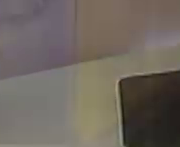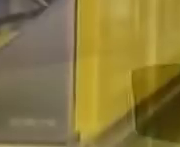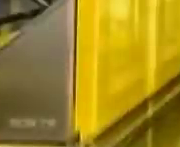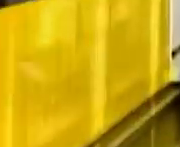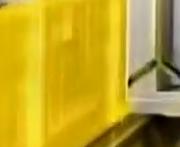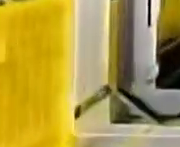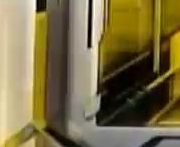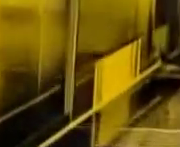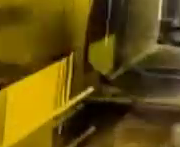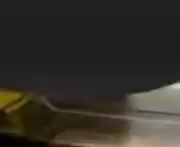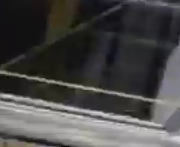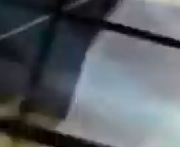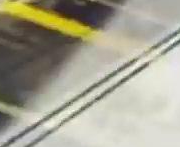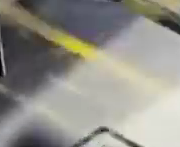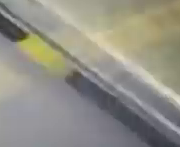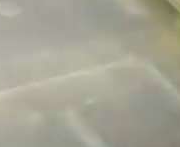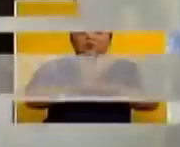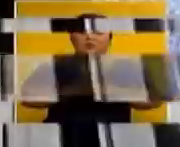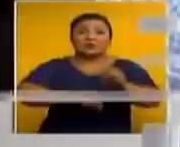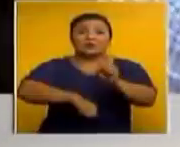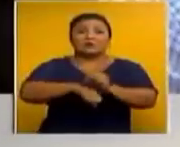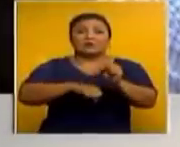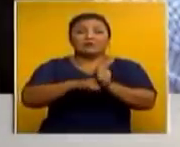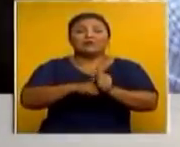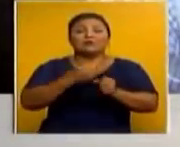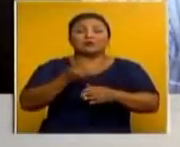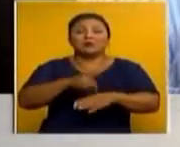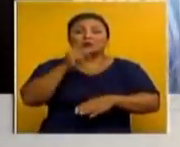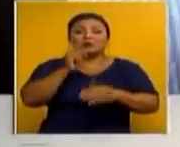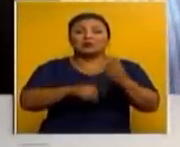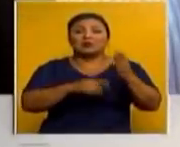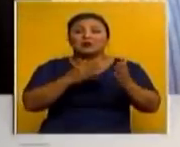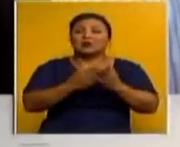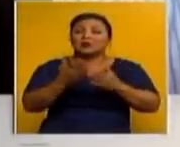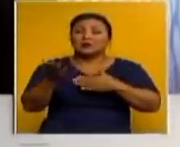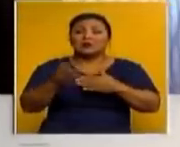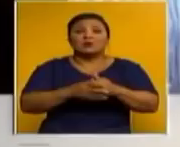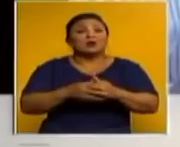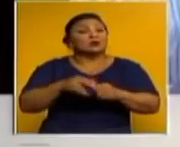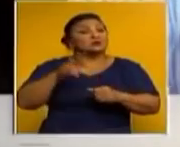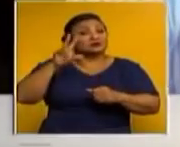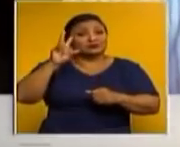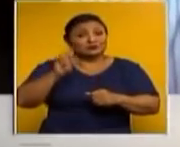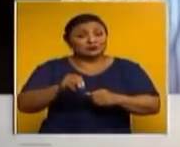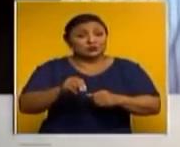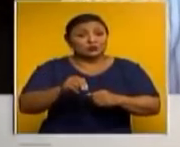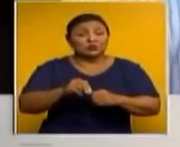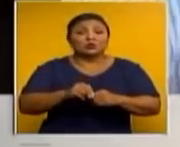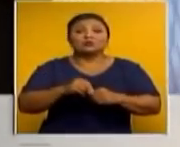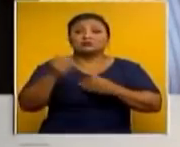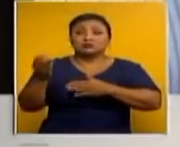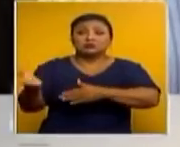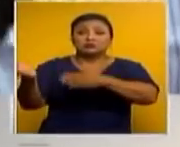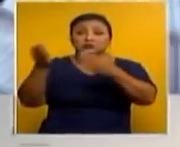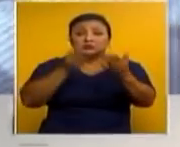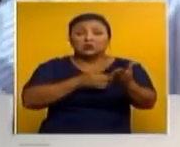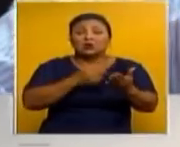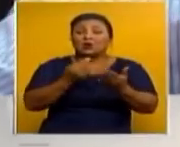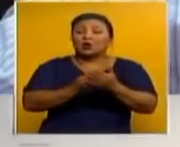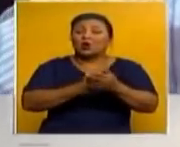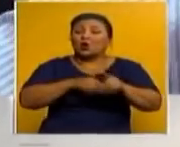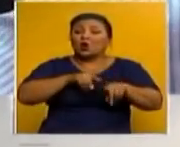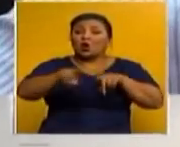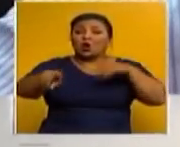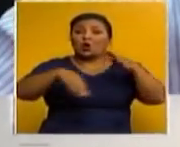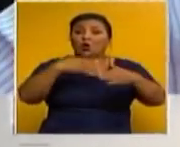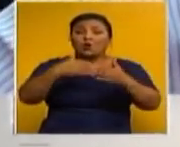Federación Ecuatoriana de Fútbol enfrentará una demanda penal si no convoca el concurso público para